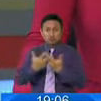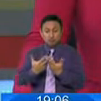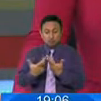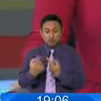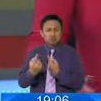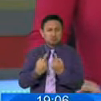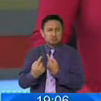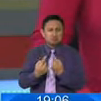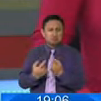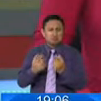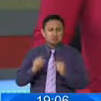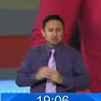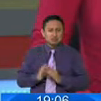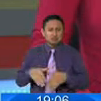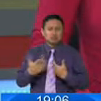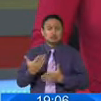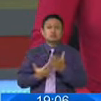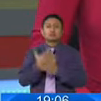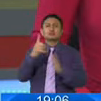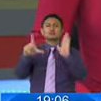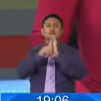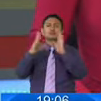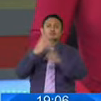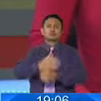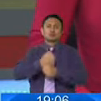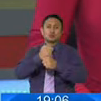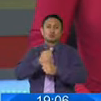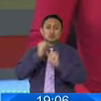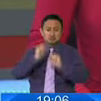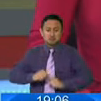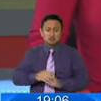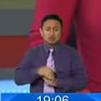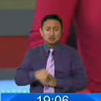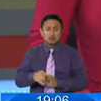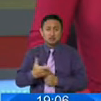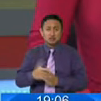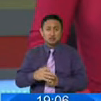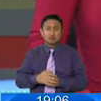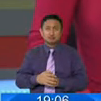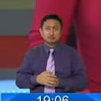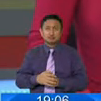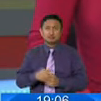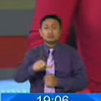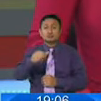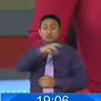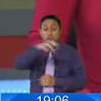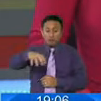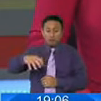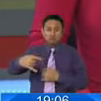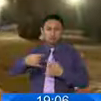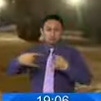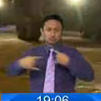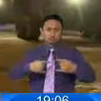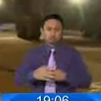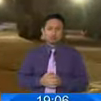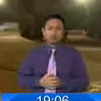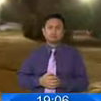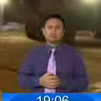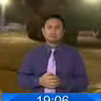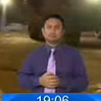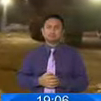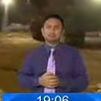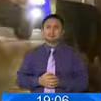de trabajo para crear así políticas de seguridad y que éstas sean replicadas en otras ciudades. Los